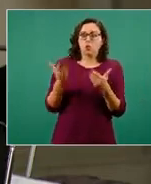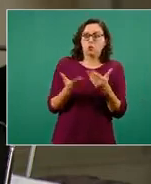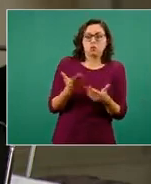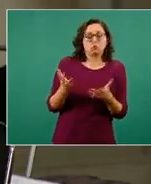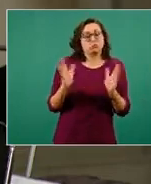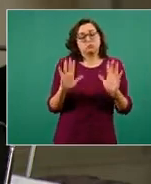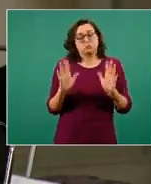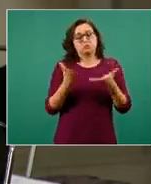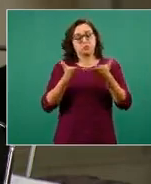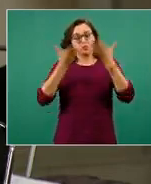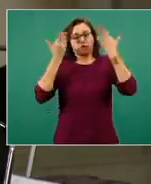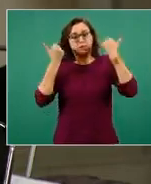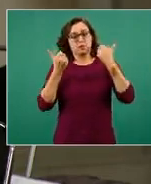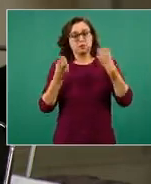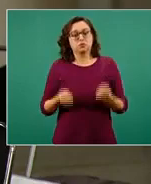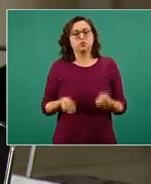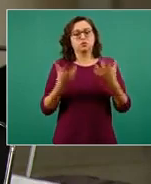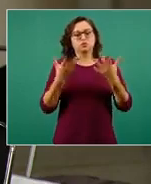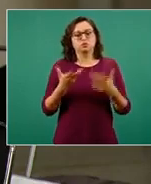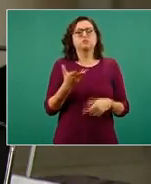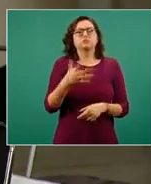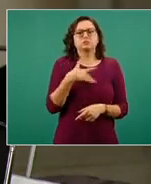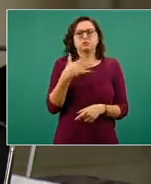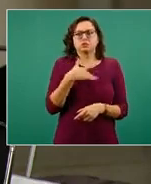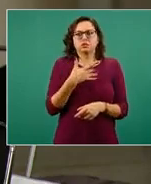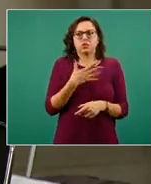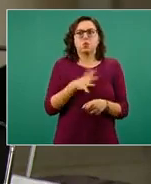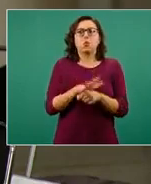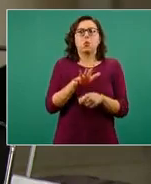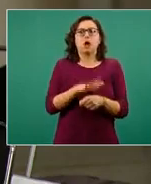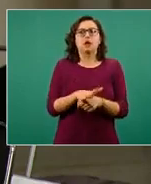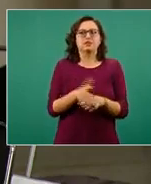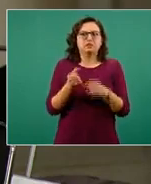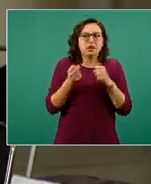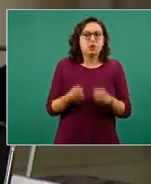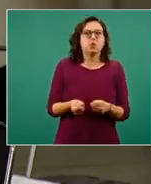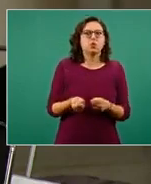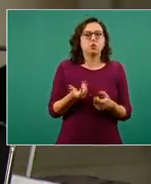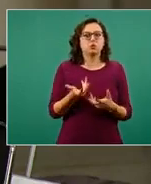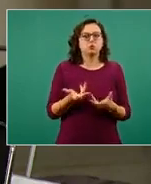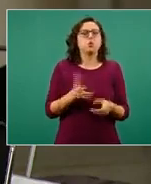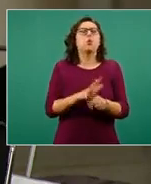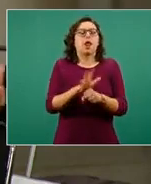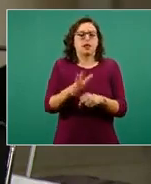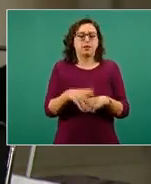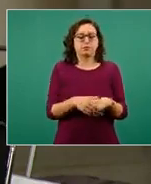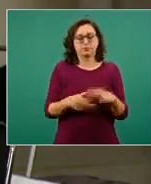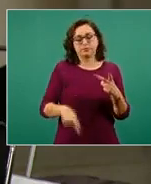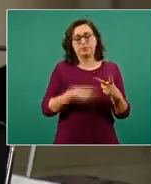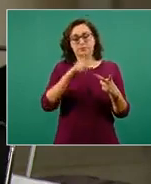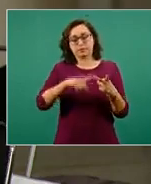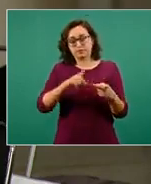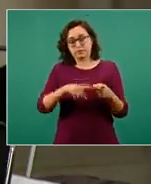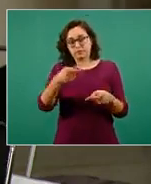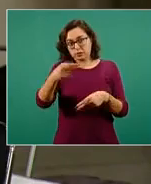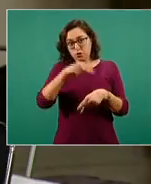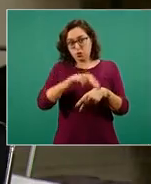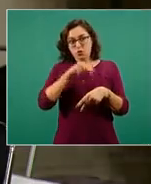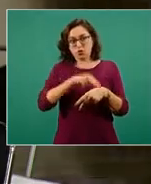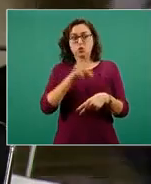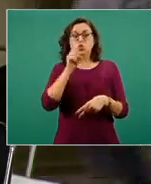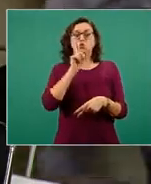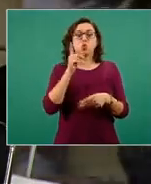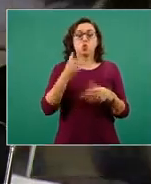que viene? Y aprovechando que está aquí la secretaria de Salud de la Ciudad de México, doctora, preguntarle, la semana pasada incrementaron